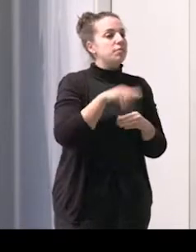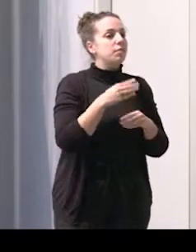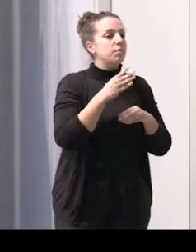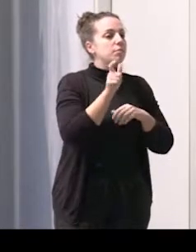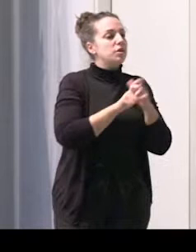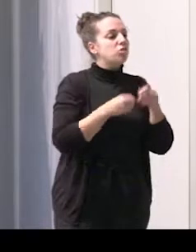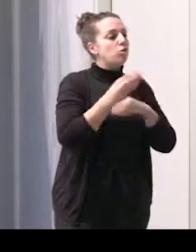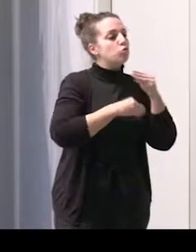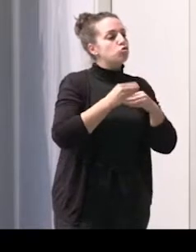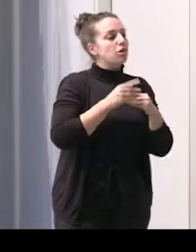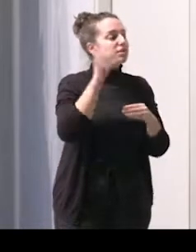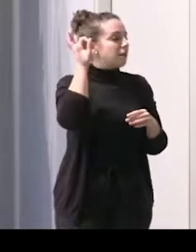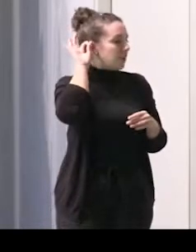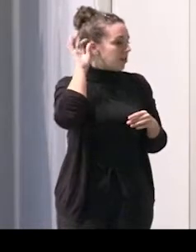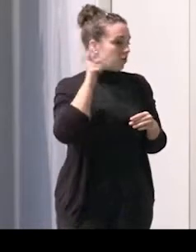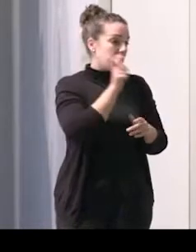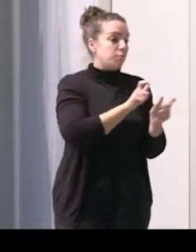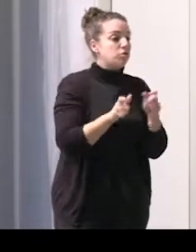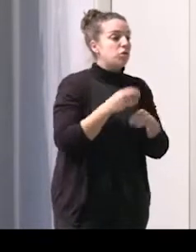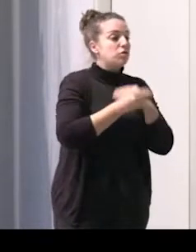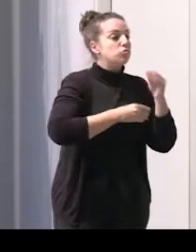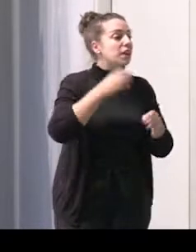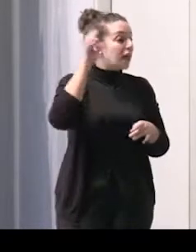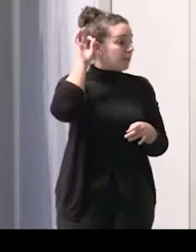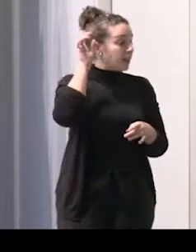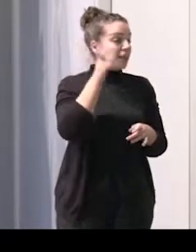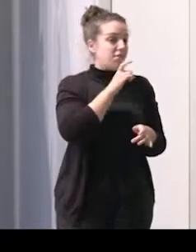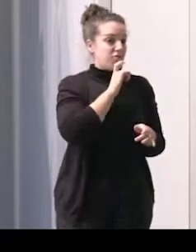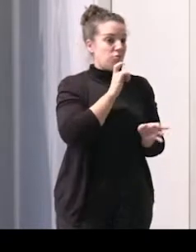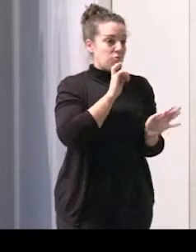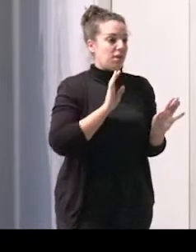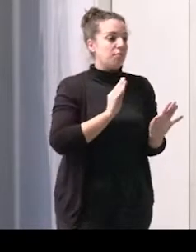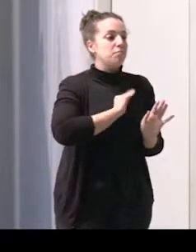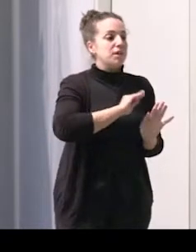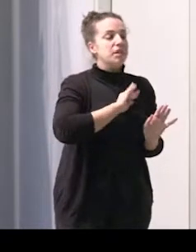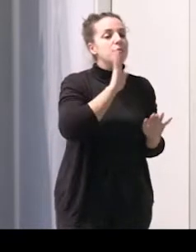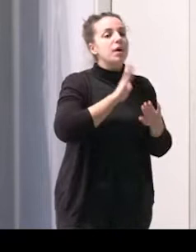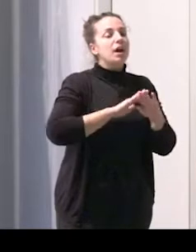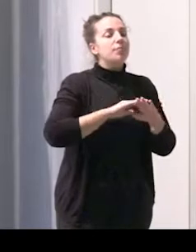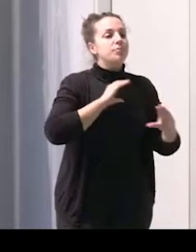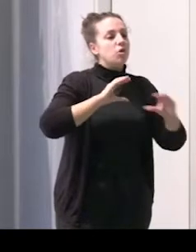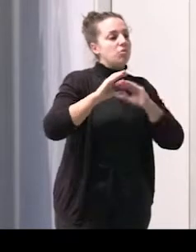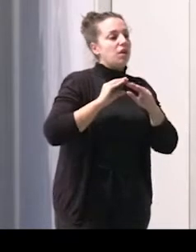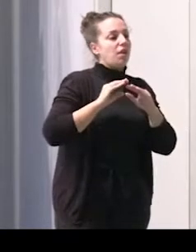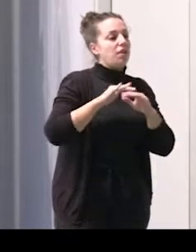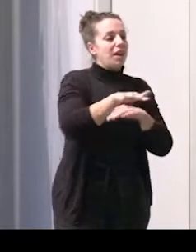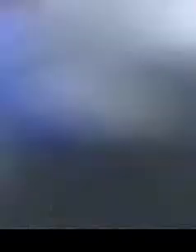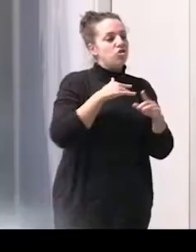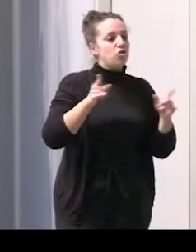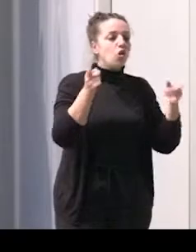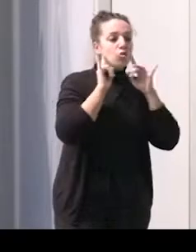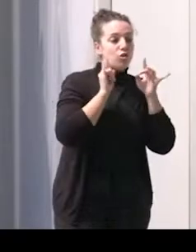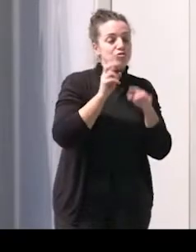termino. Las personas que usan implante tienen dificultad más de lo normal para comunicarse en entornos ruidosos, y hay muchas